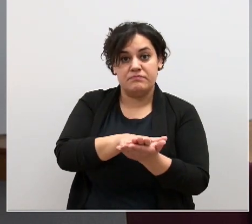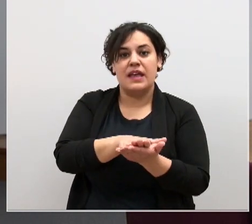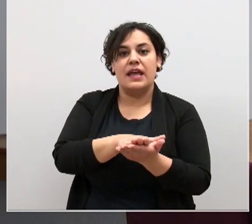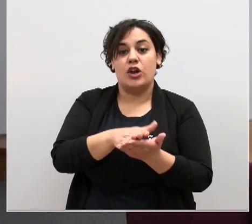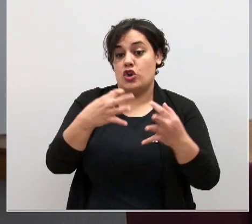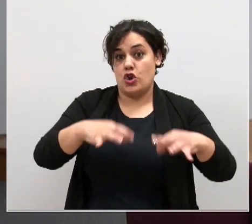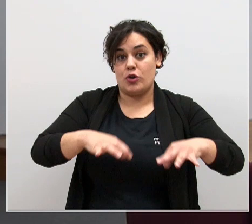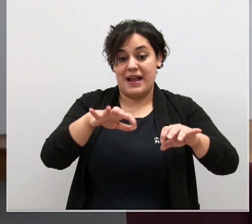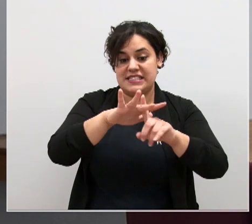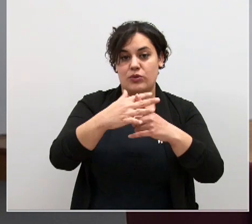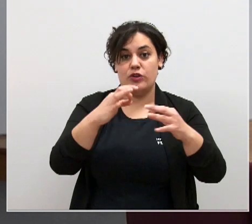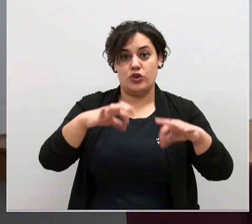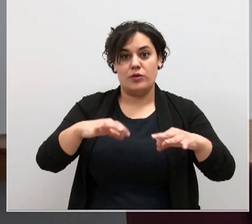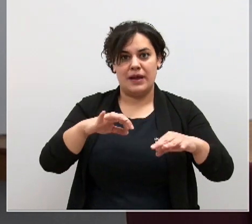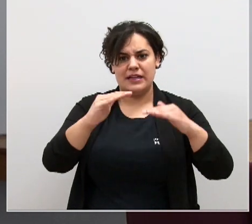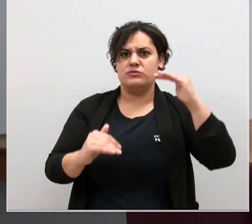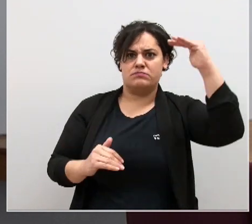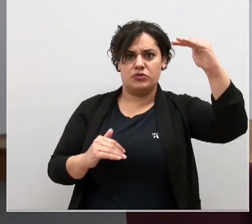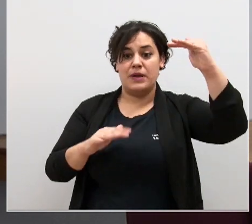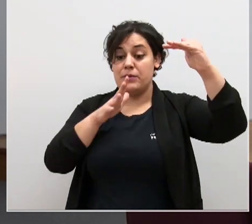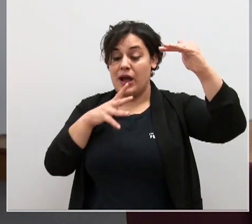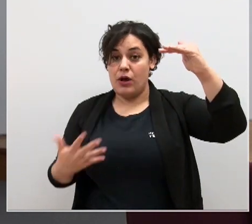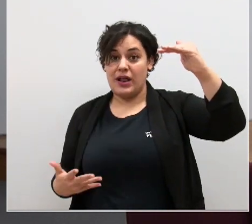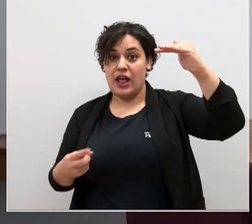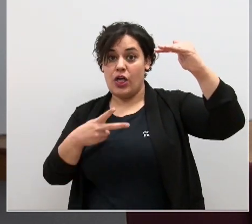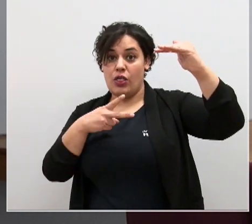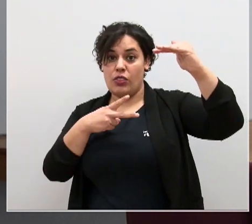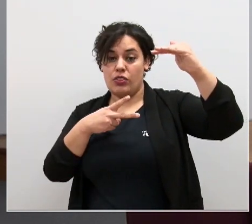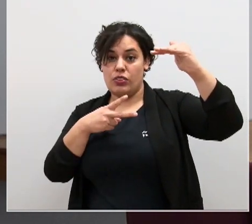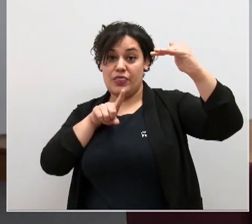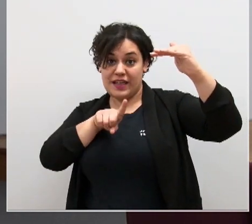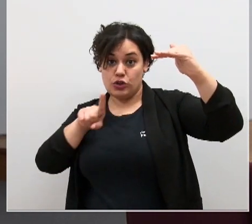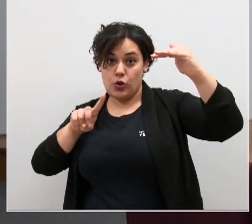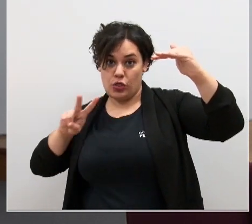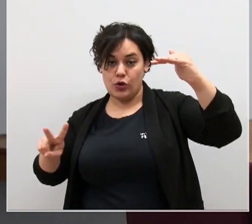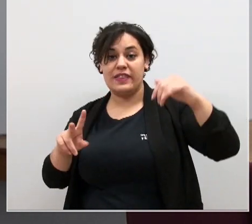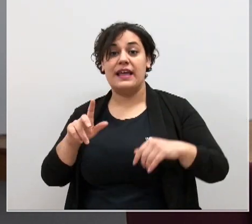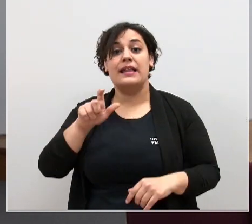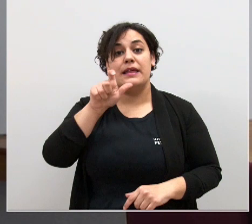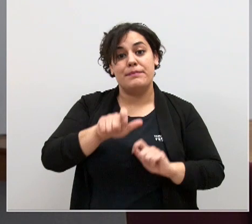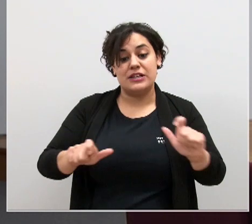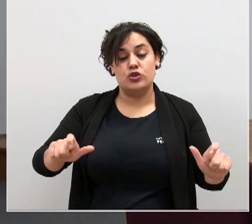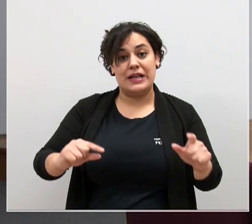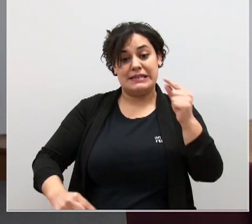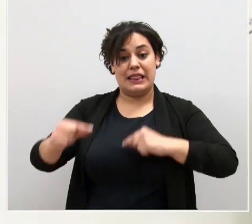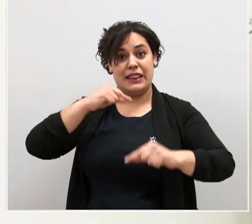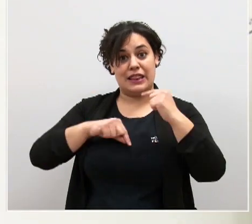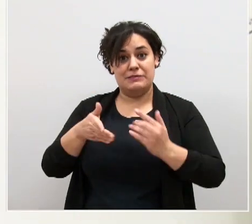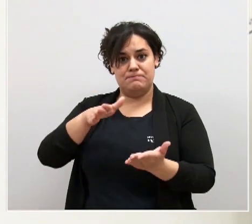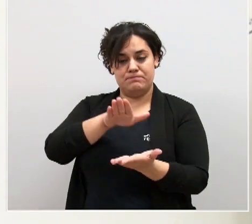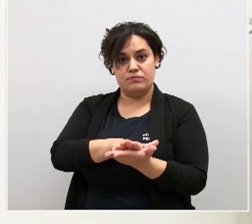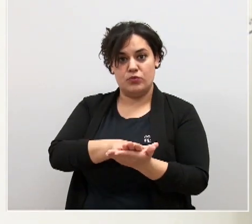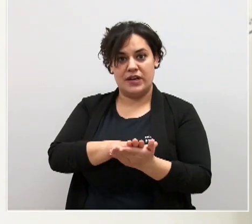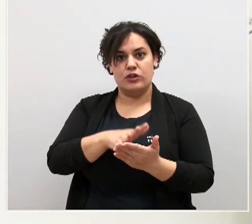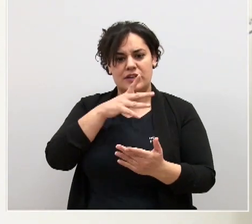si le restamos a las que han tenido lugar las 112 debidas al COVID-19. En definitiva, en nuestra región estamos muy